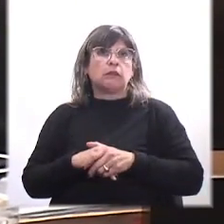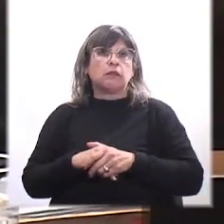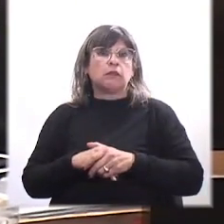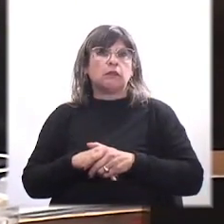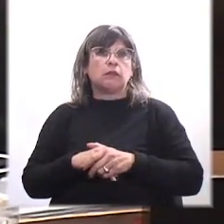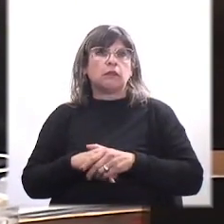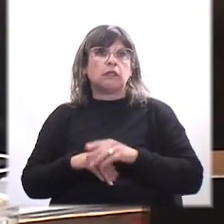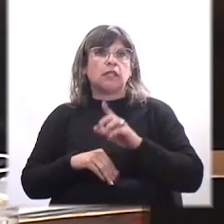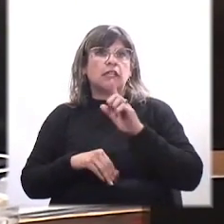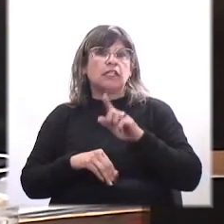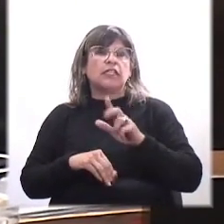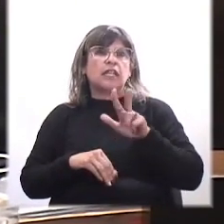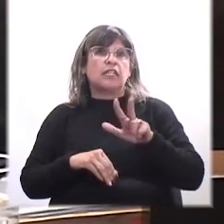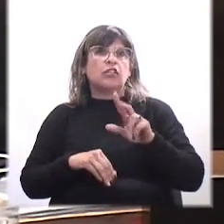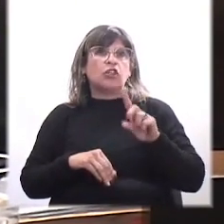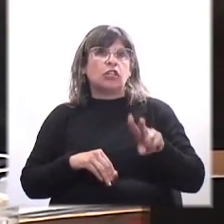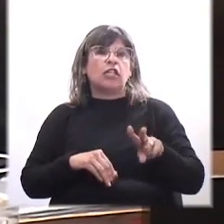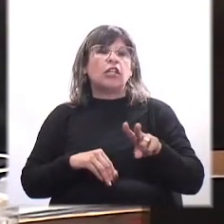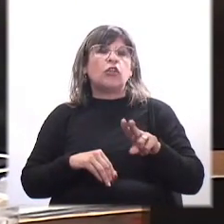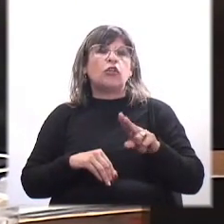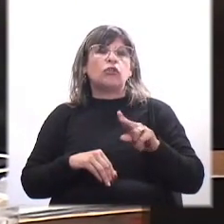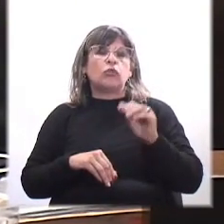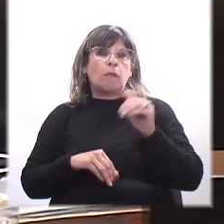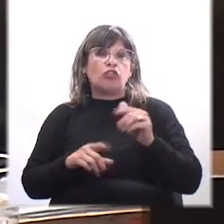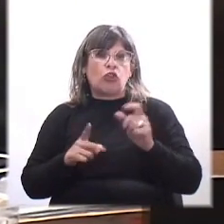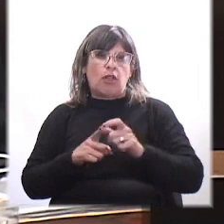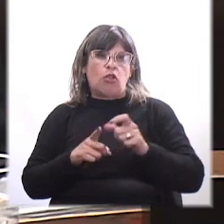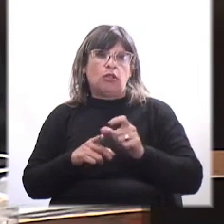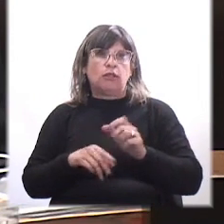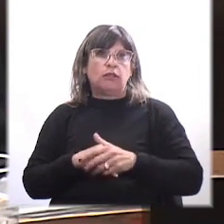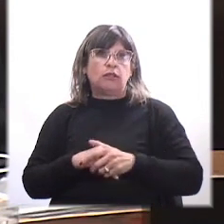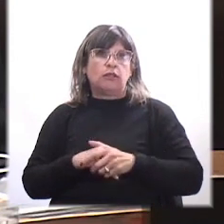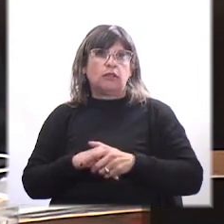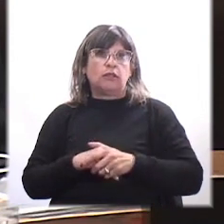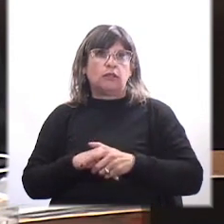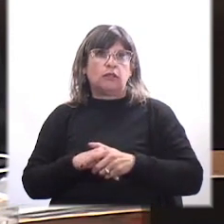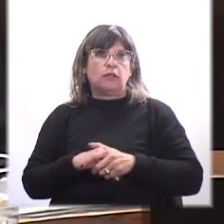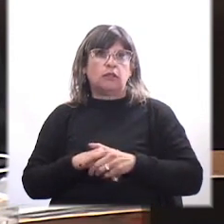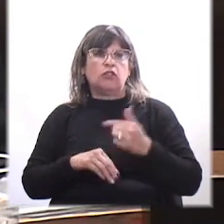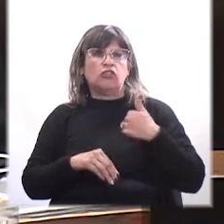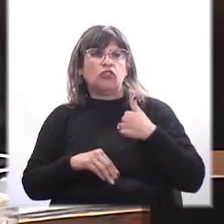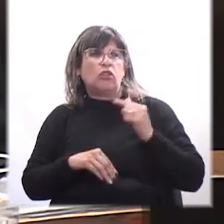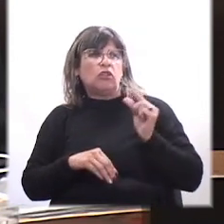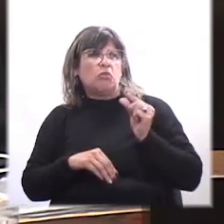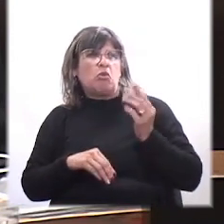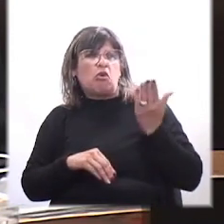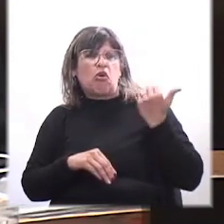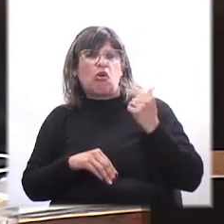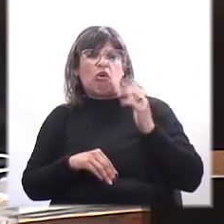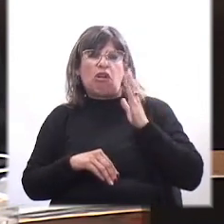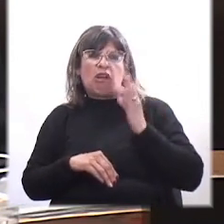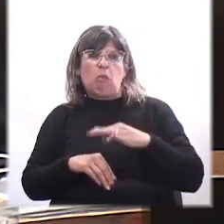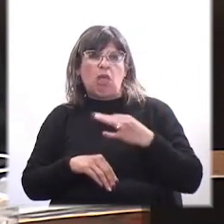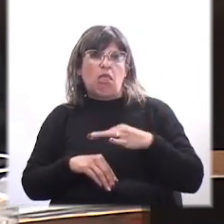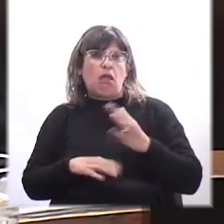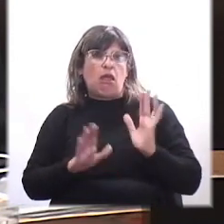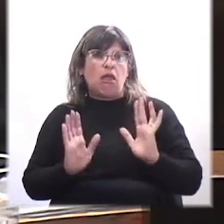son 132 millones de dólares. Yo hace muy poco realmente